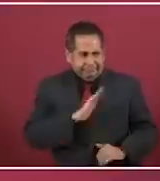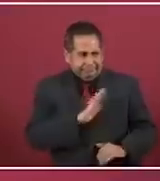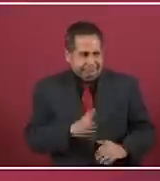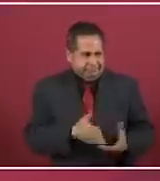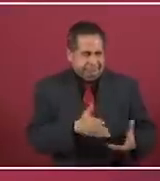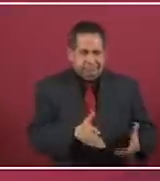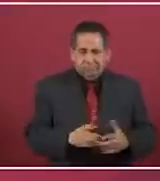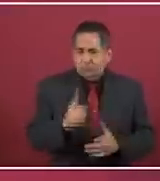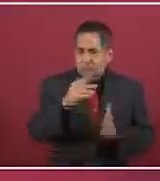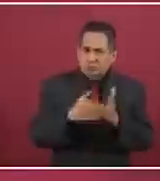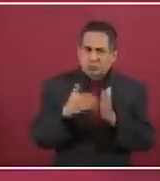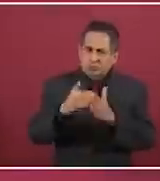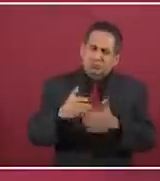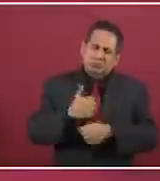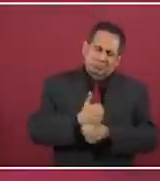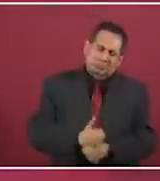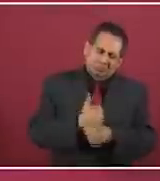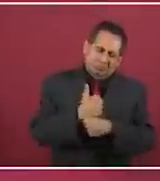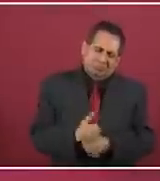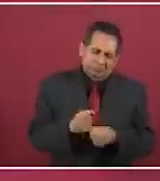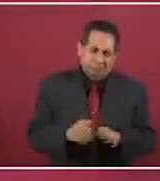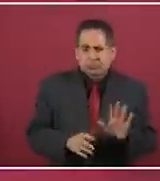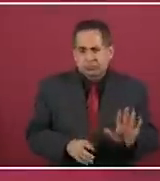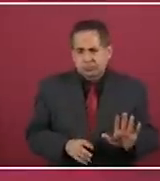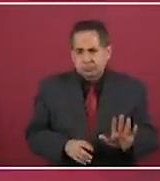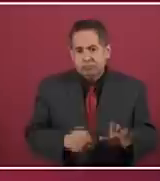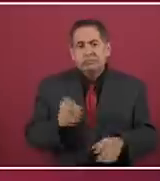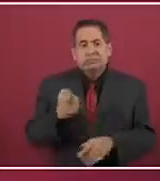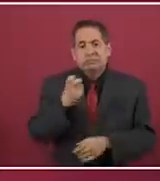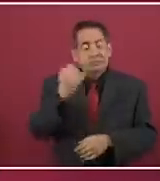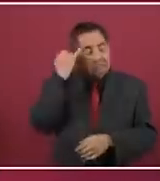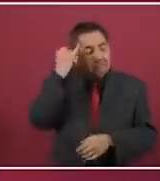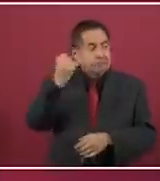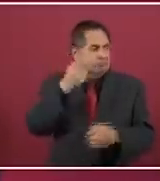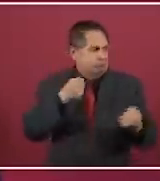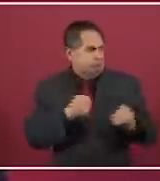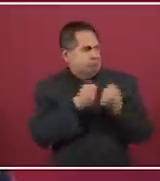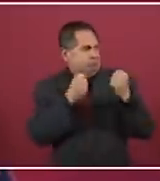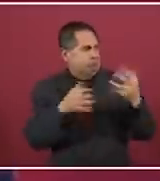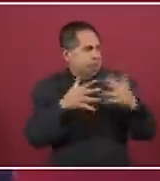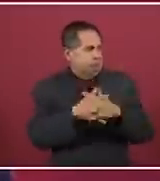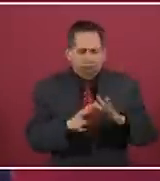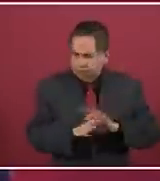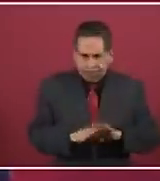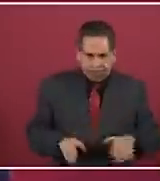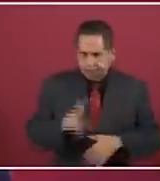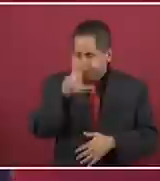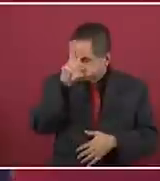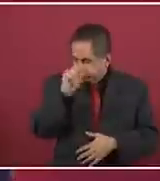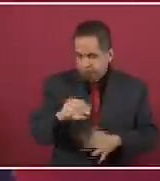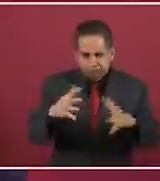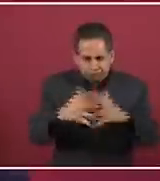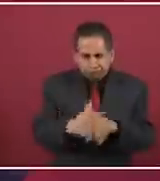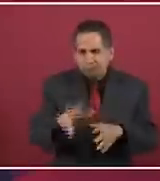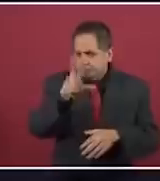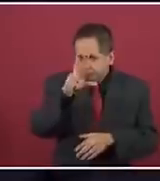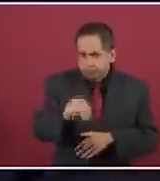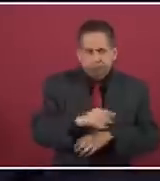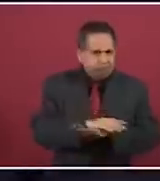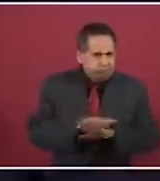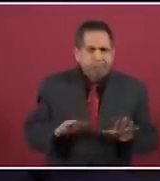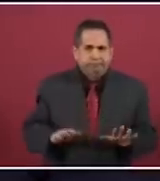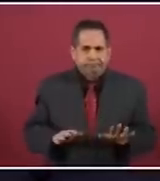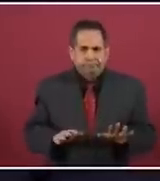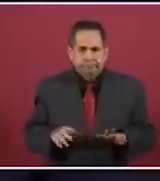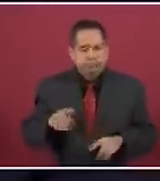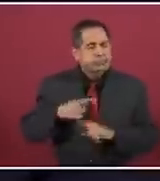más de 1 millón de víctimas de la violencia por esa política. No hay guerra. Nosotros tenemos